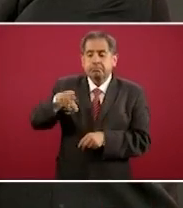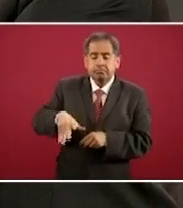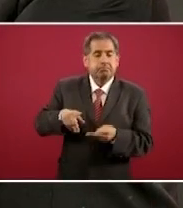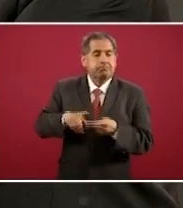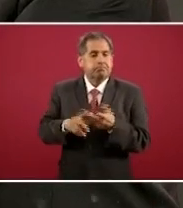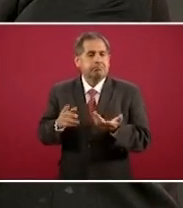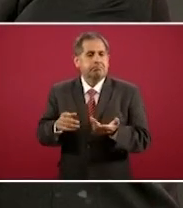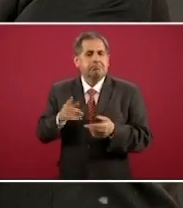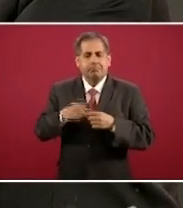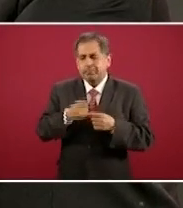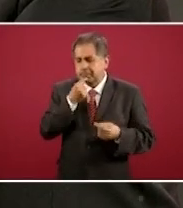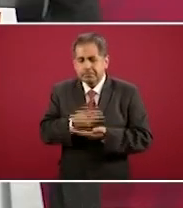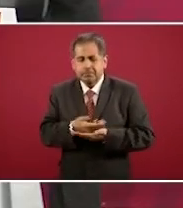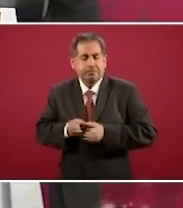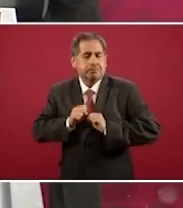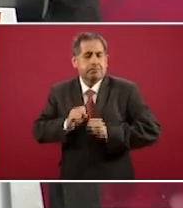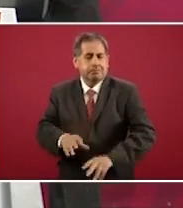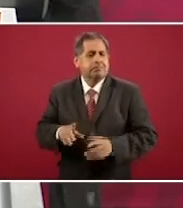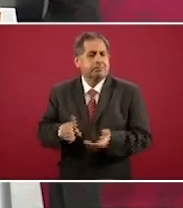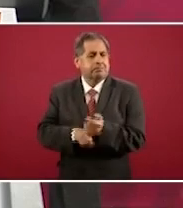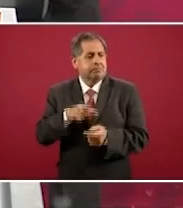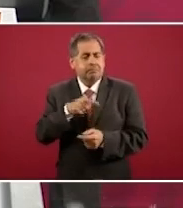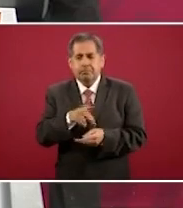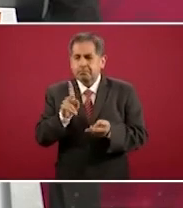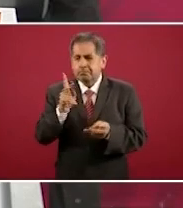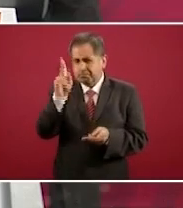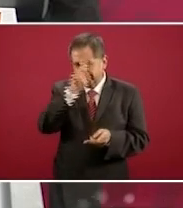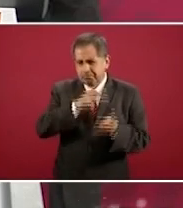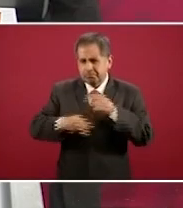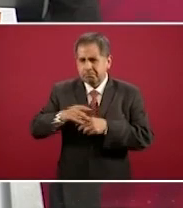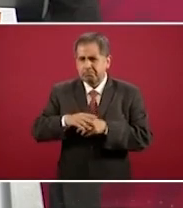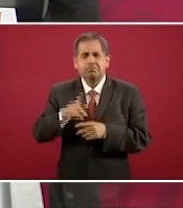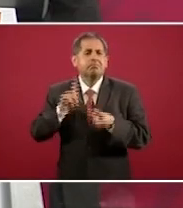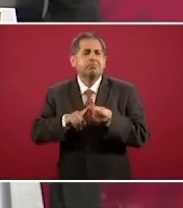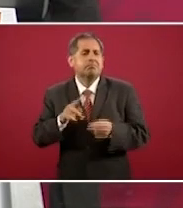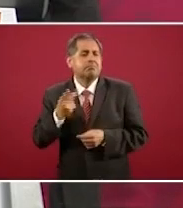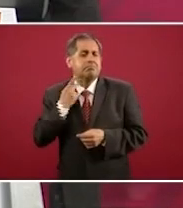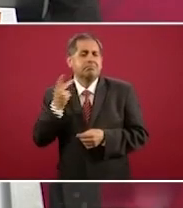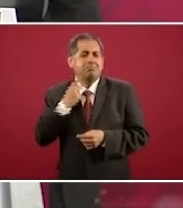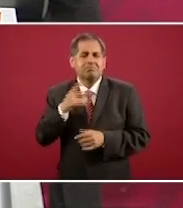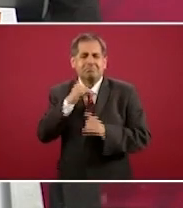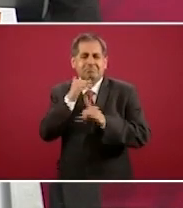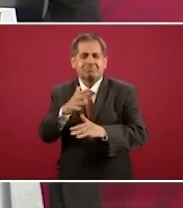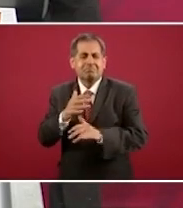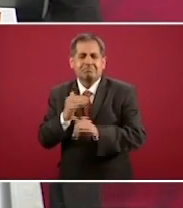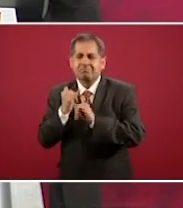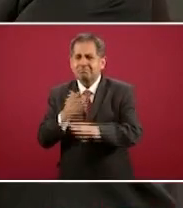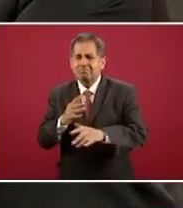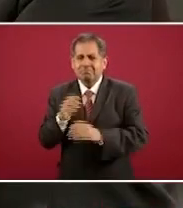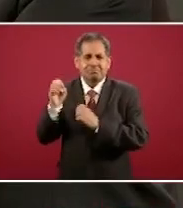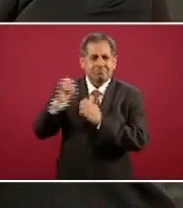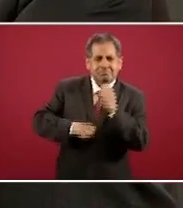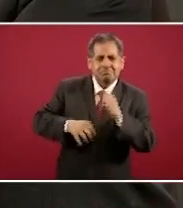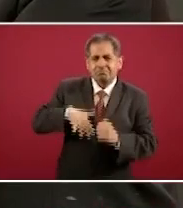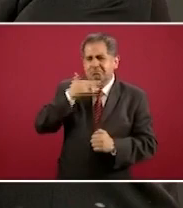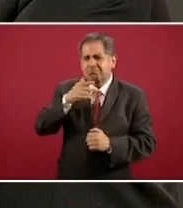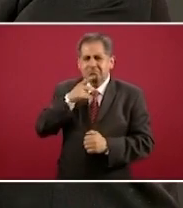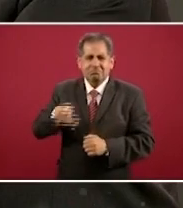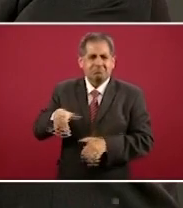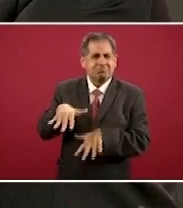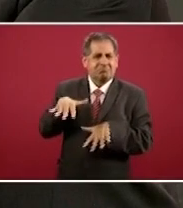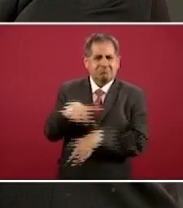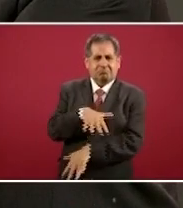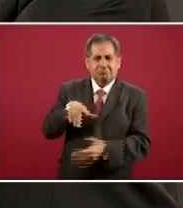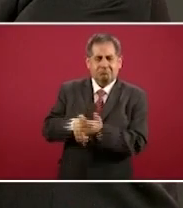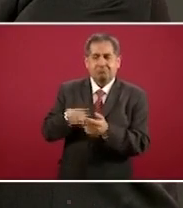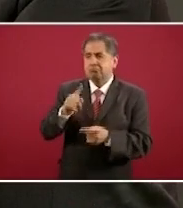menor abandonado y el peor de todos los bandidos, que es el político trapacero, granuja, corrupto y servil